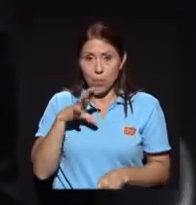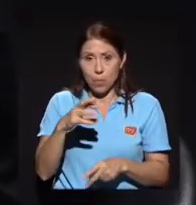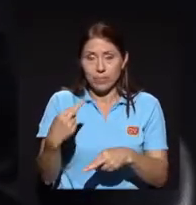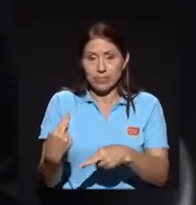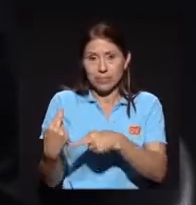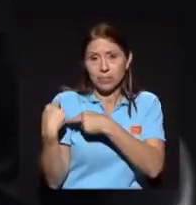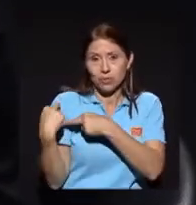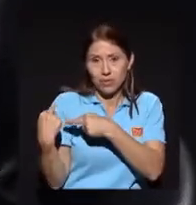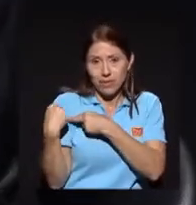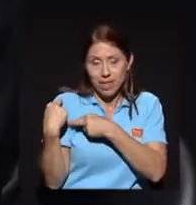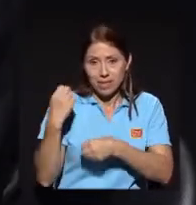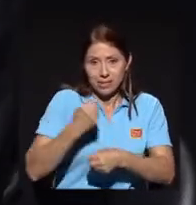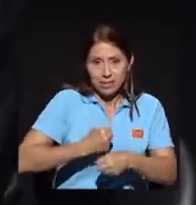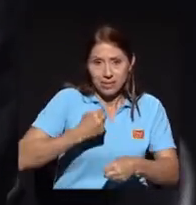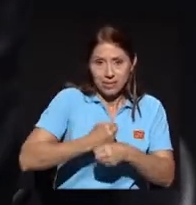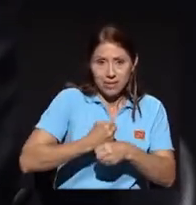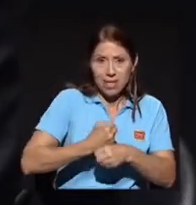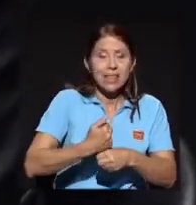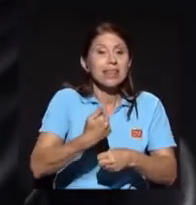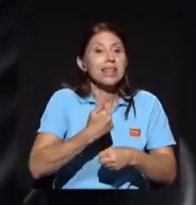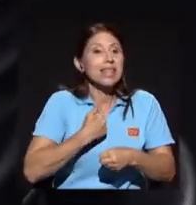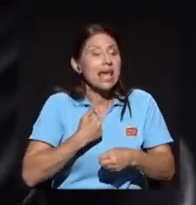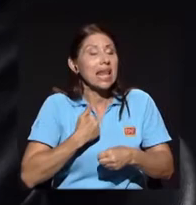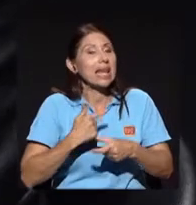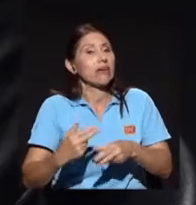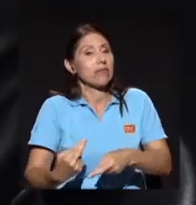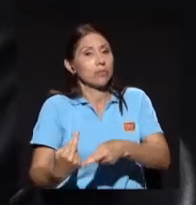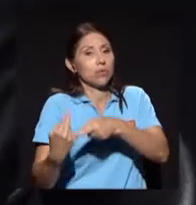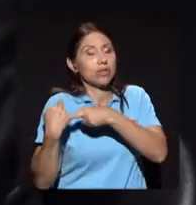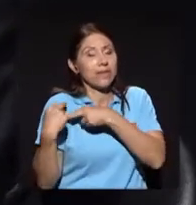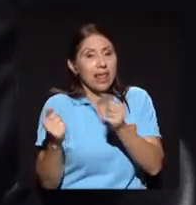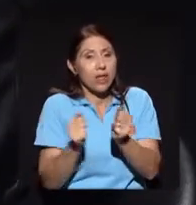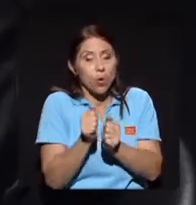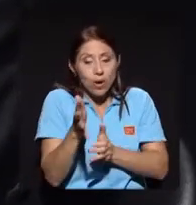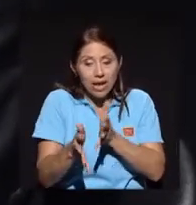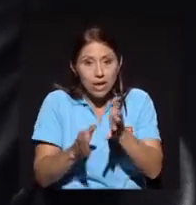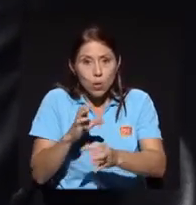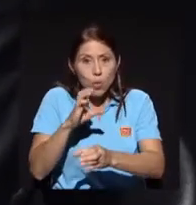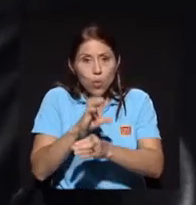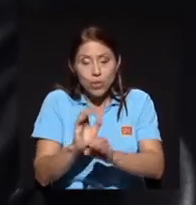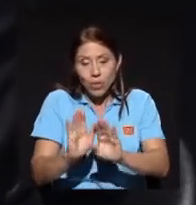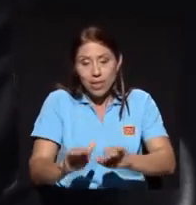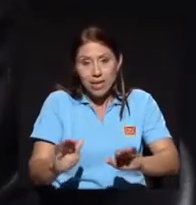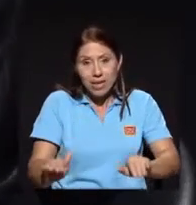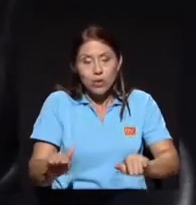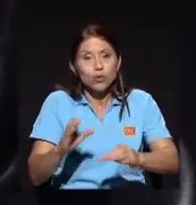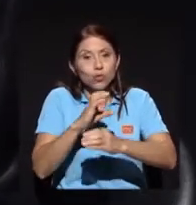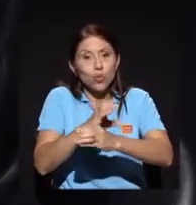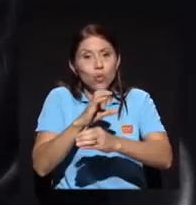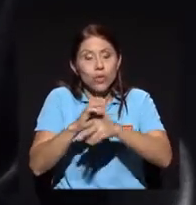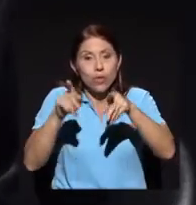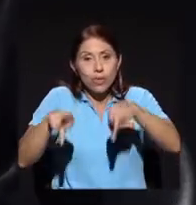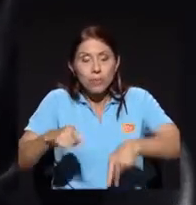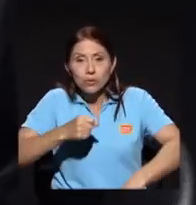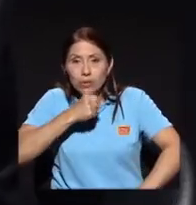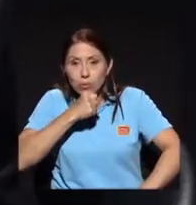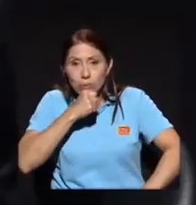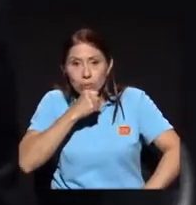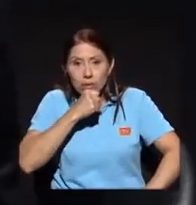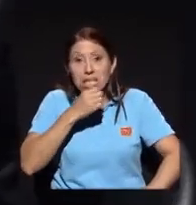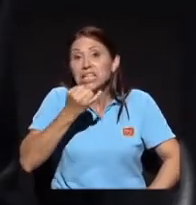enorme responsabilidad con el cuido de menores y mayores si no tenemos esa red de cuido